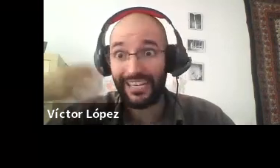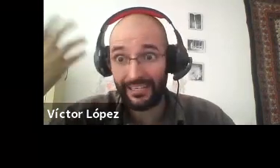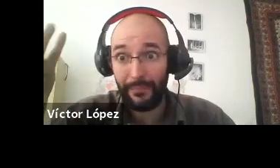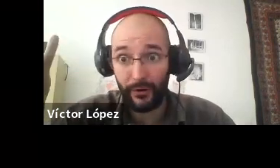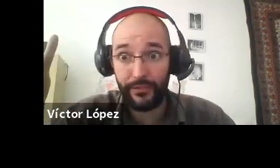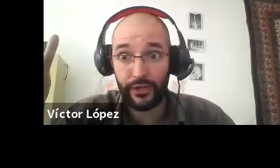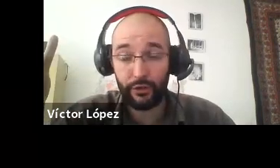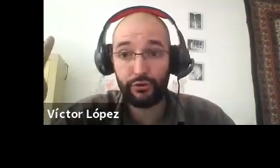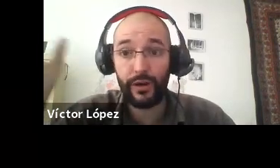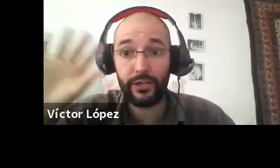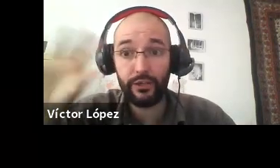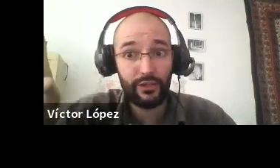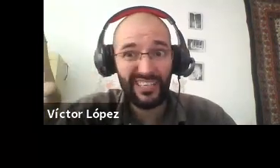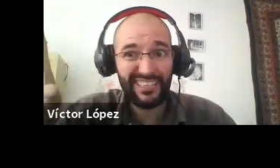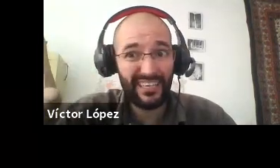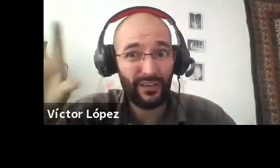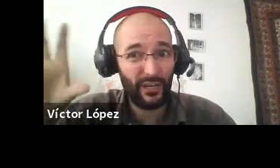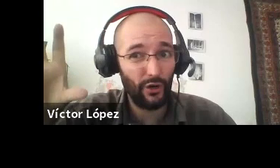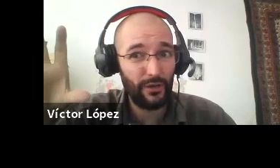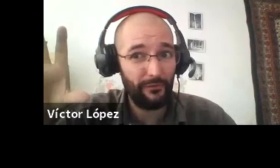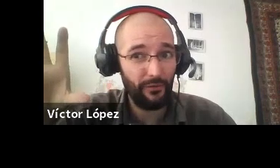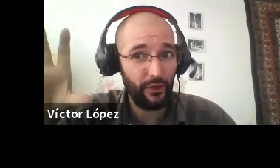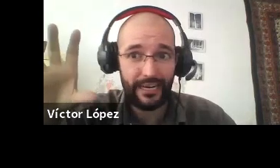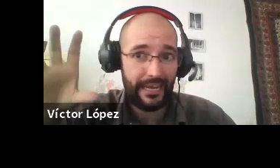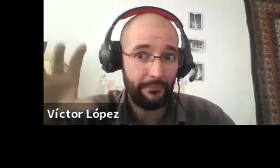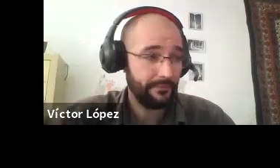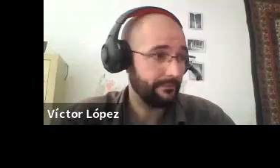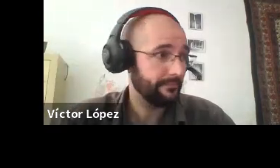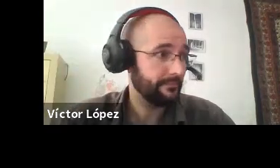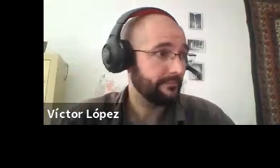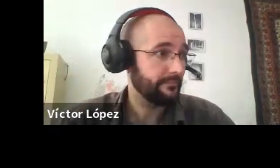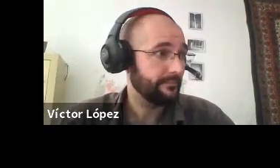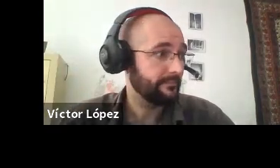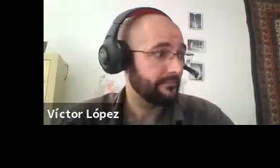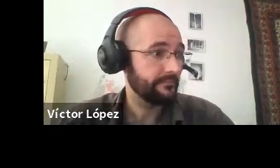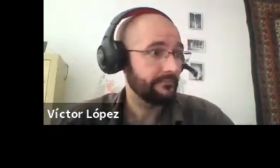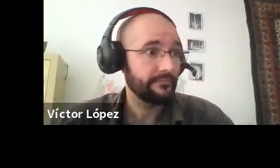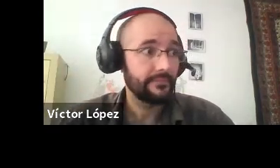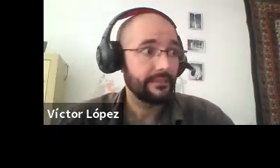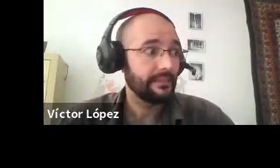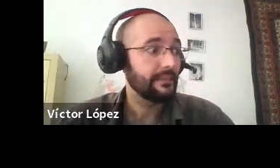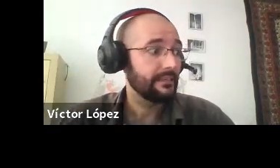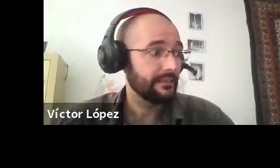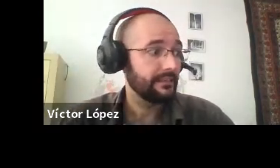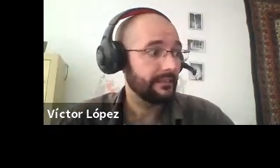Basándose en las valoraciones de los usuarios, vieron que no iba a funcionar la app.